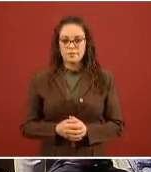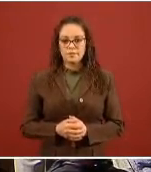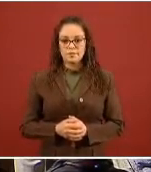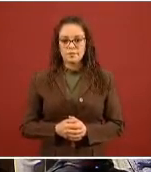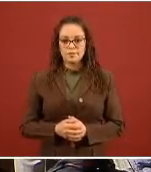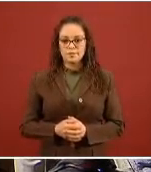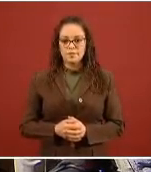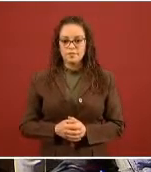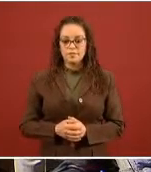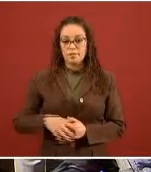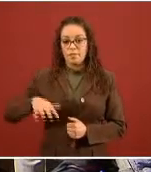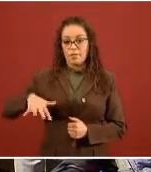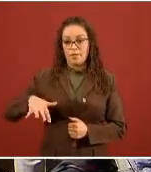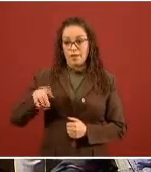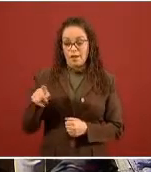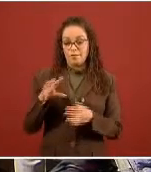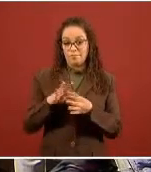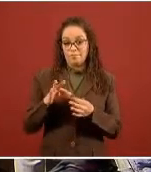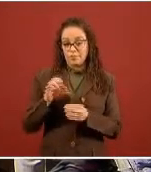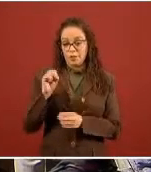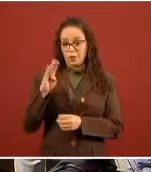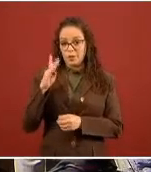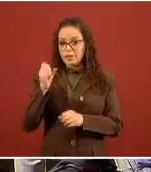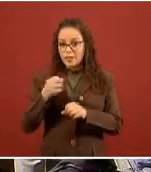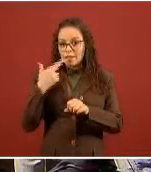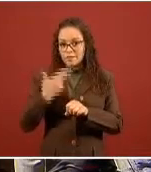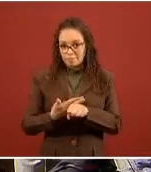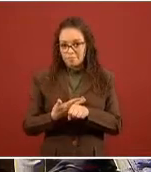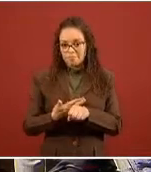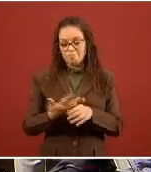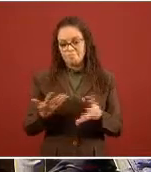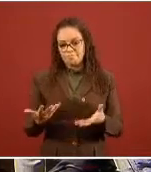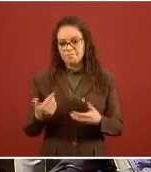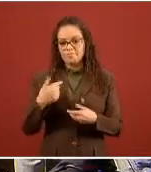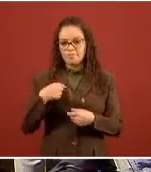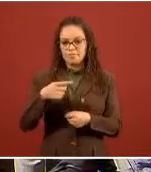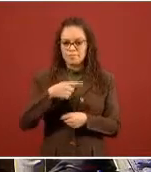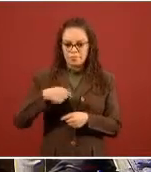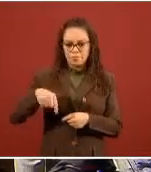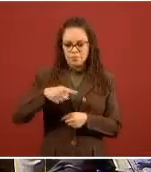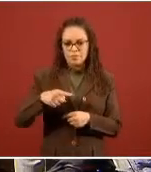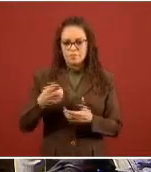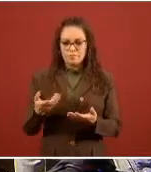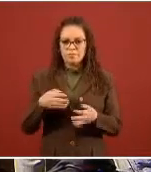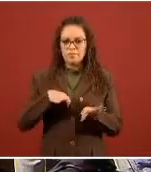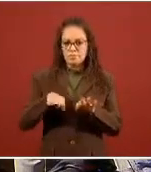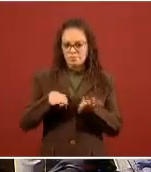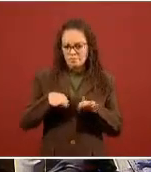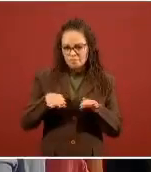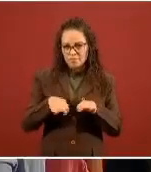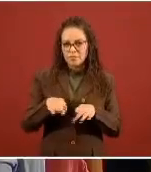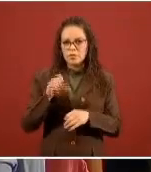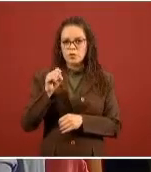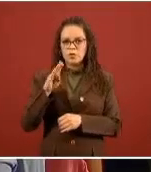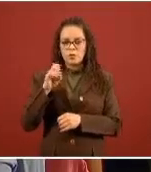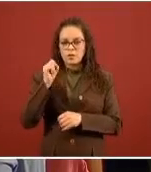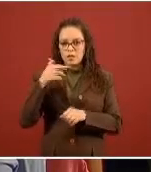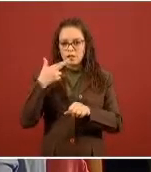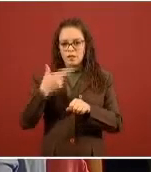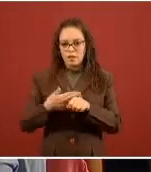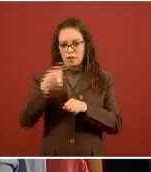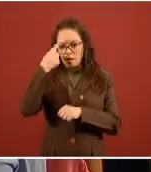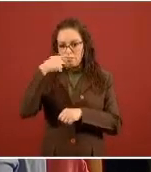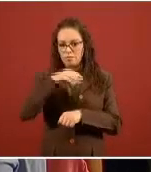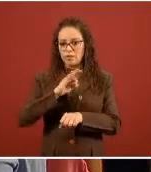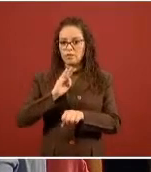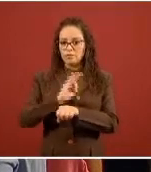Pues como mencionaba el subsecretario, hemos trabajado al interior de la Subsecretaría de Prevención y Promoción